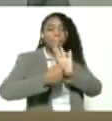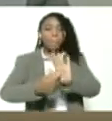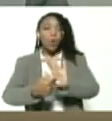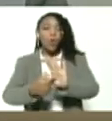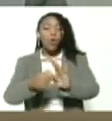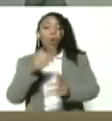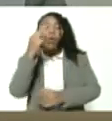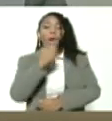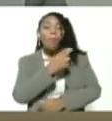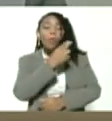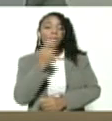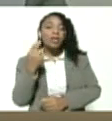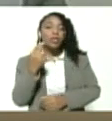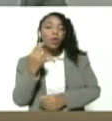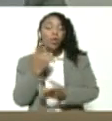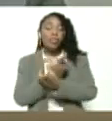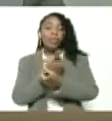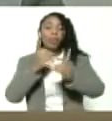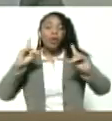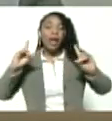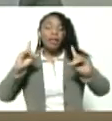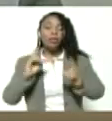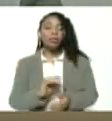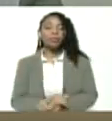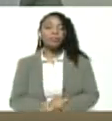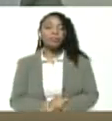su compromiso democrático.